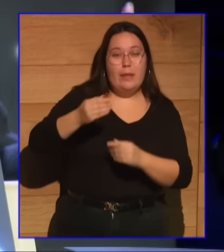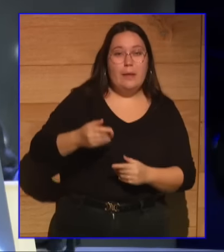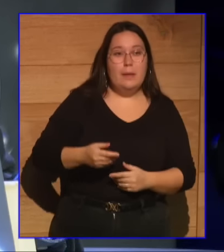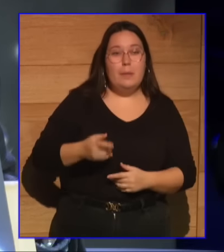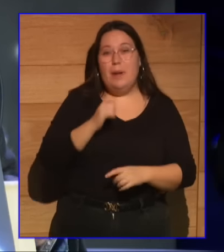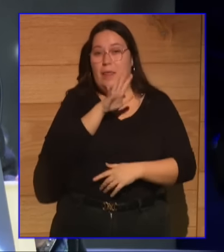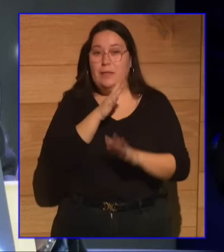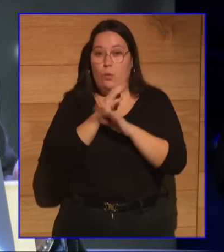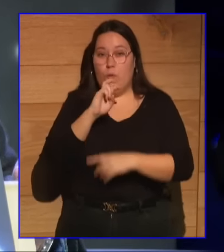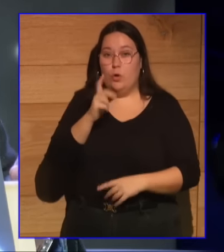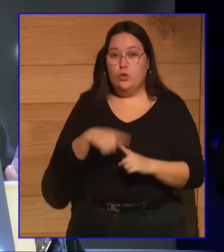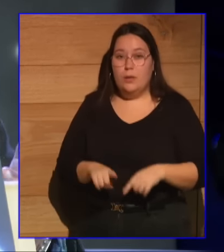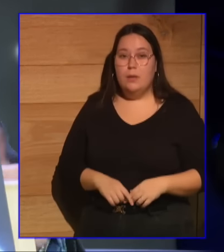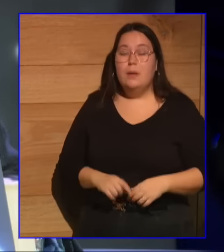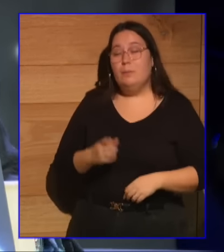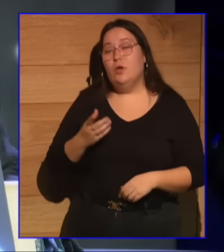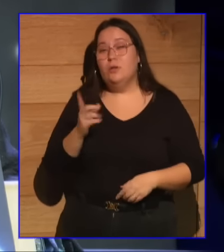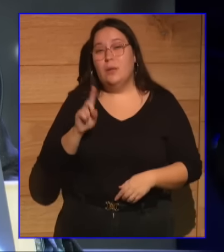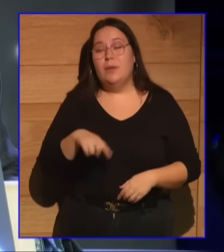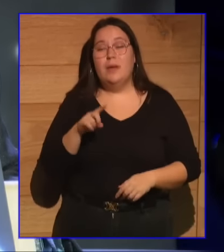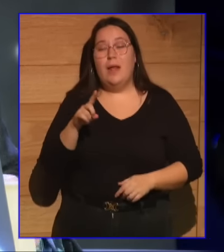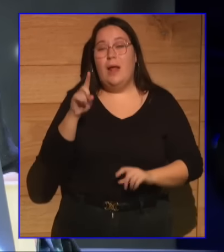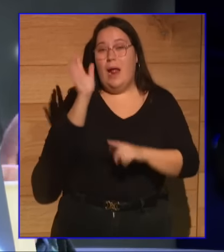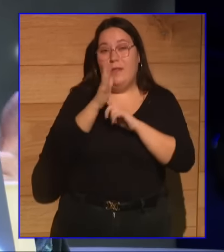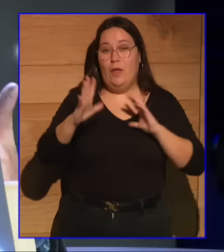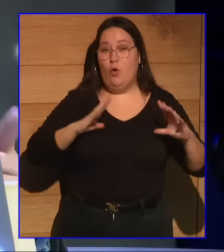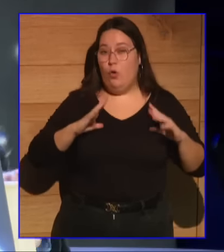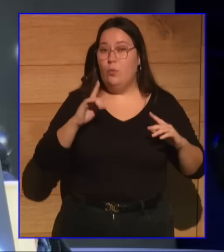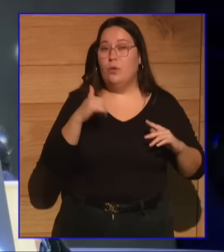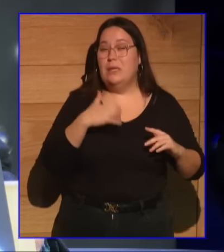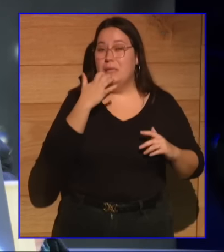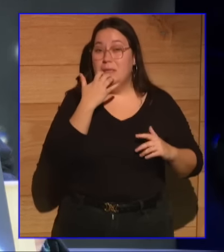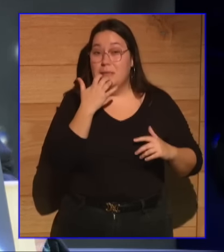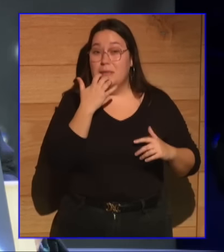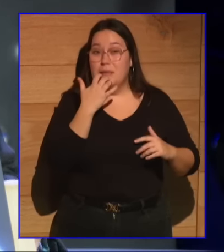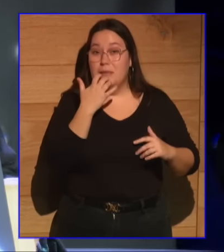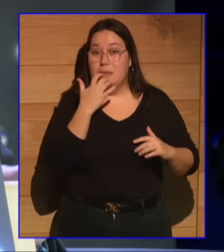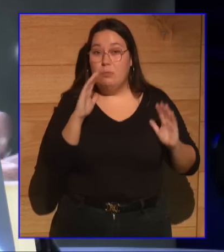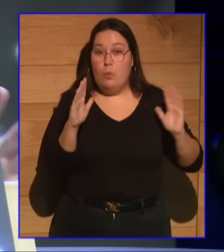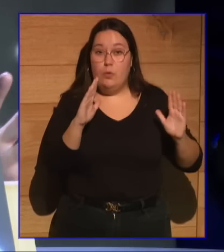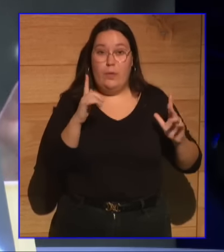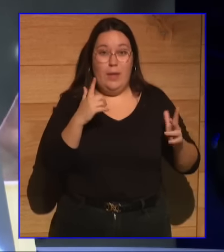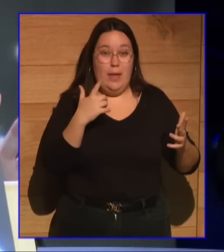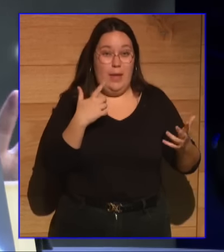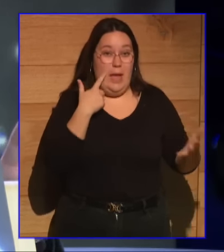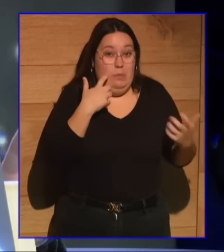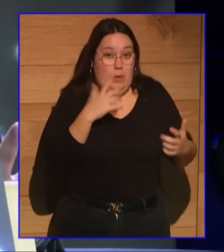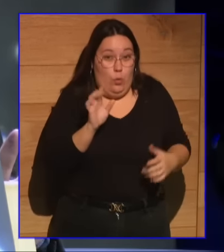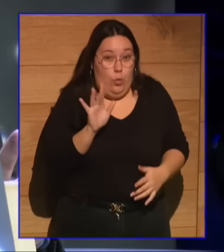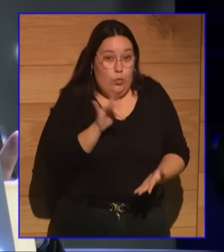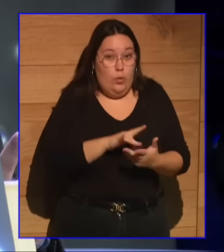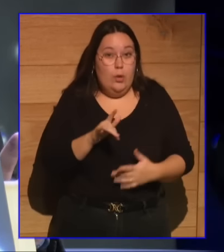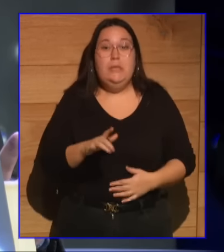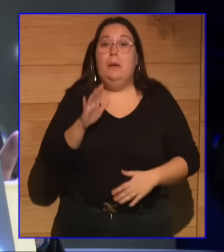Pero le pasa mucho al cine de Hollywood cuando llega al terreno del gran espectáculo, que es como asegurarse de que se va a